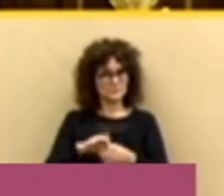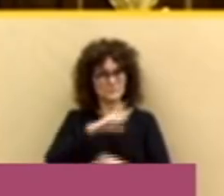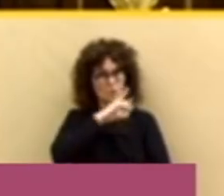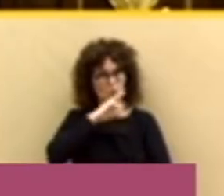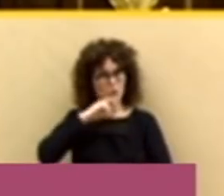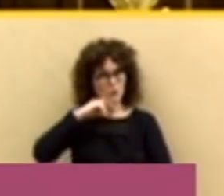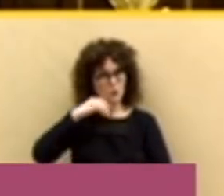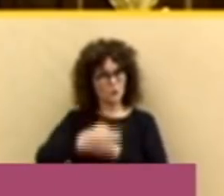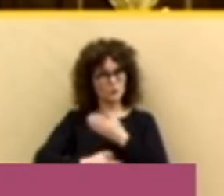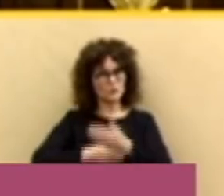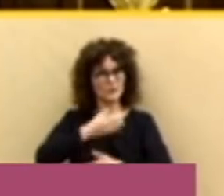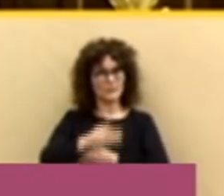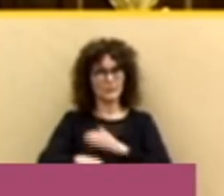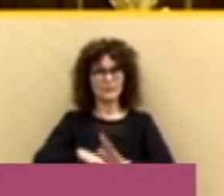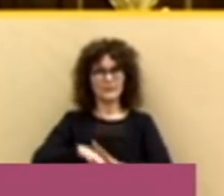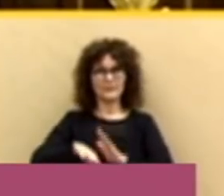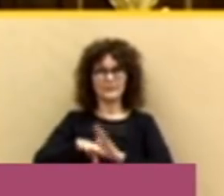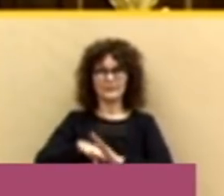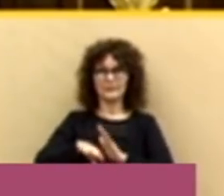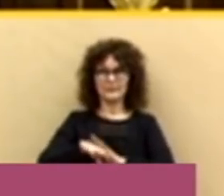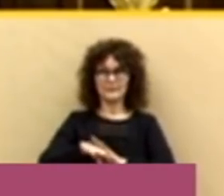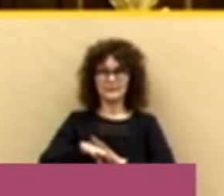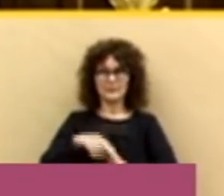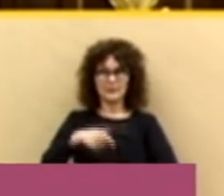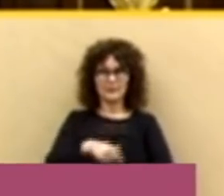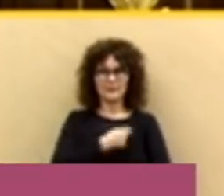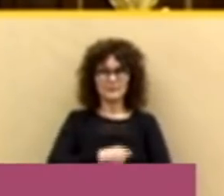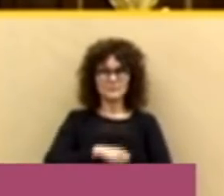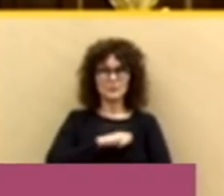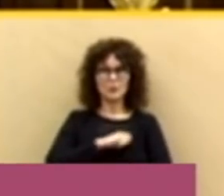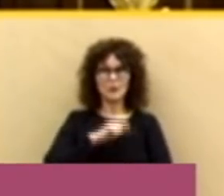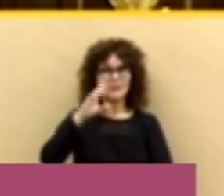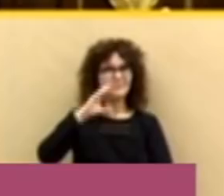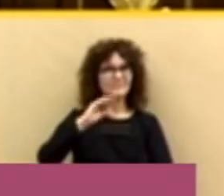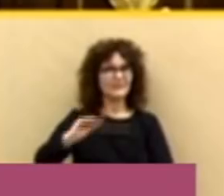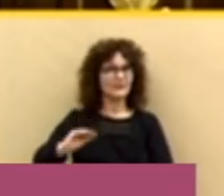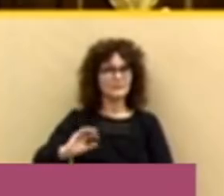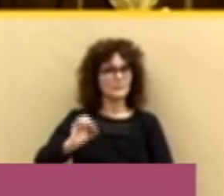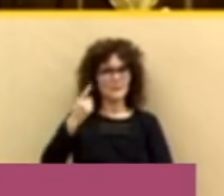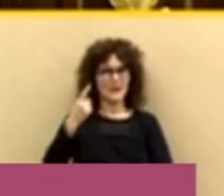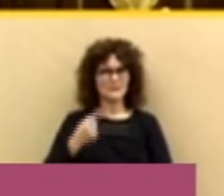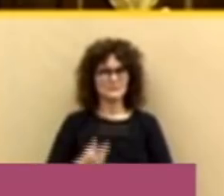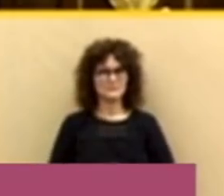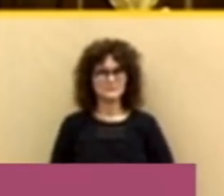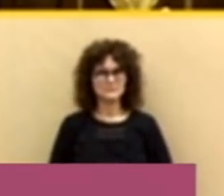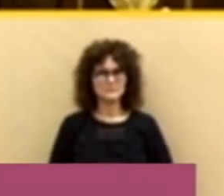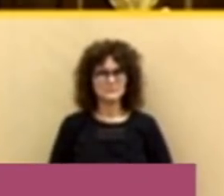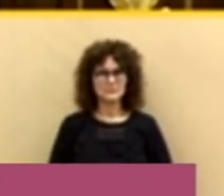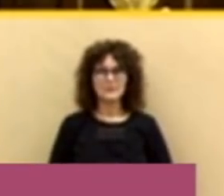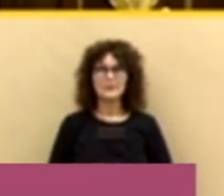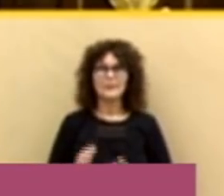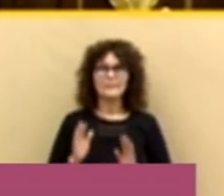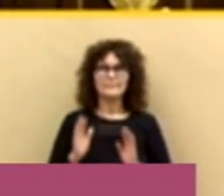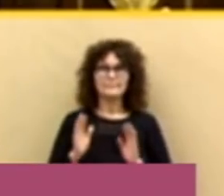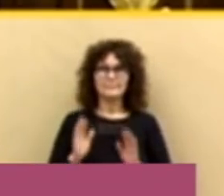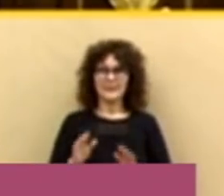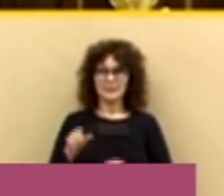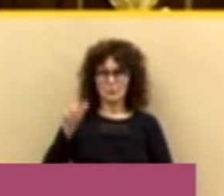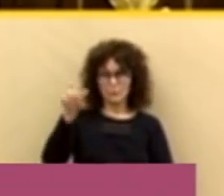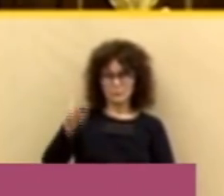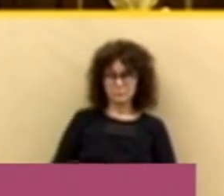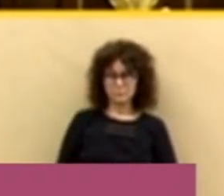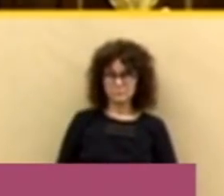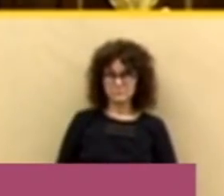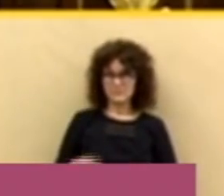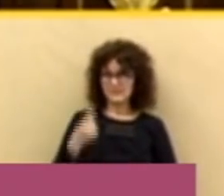derecha española más inteligente. Pero creo que usted está consciente, como yo,